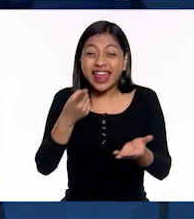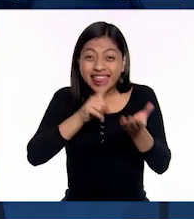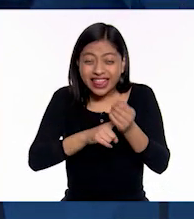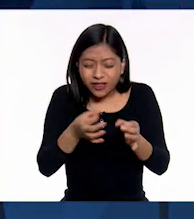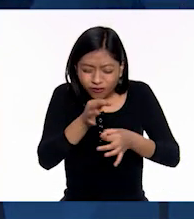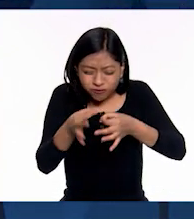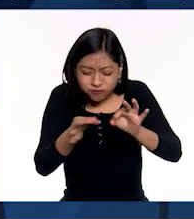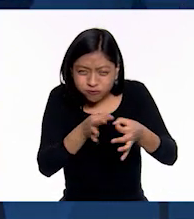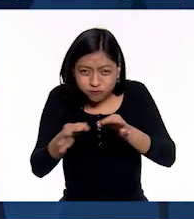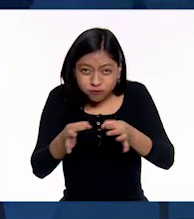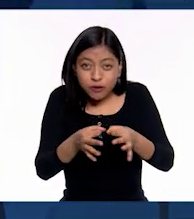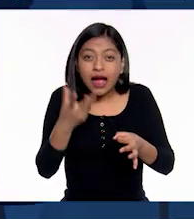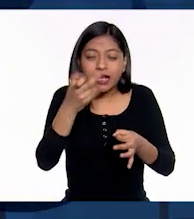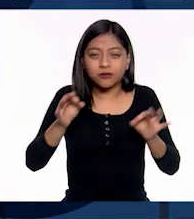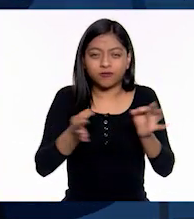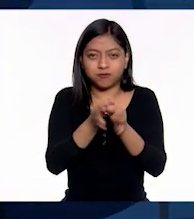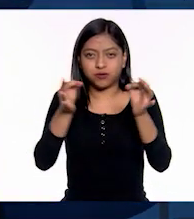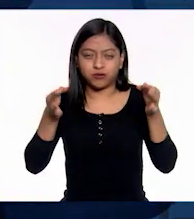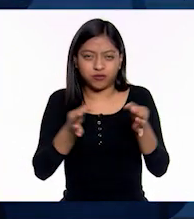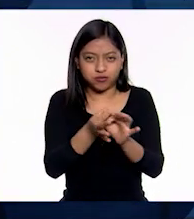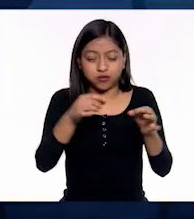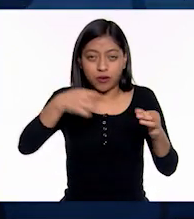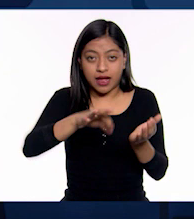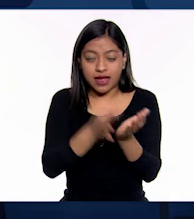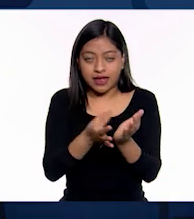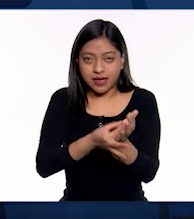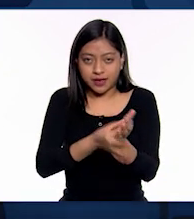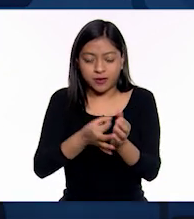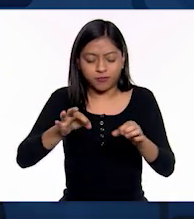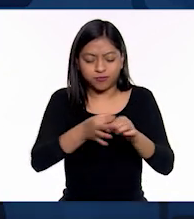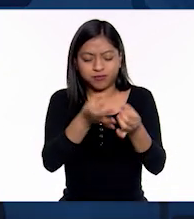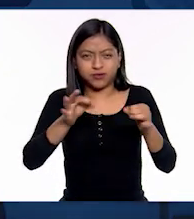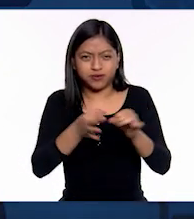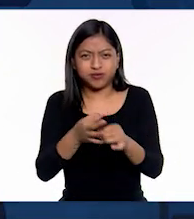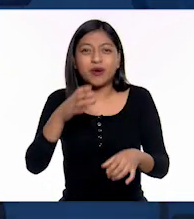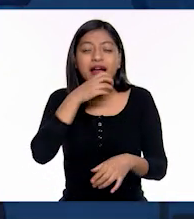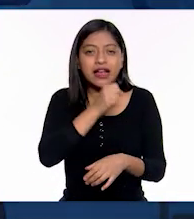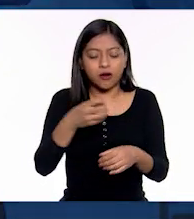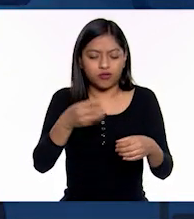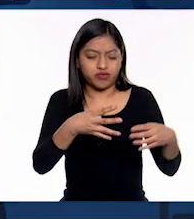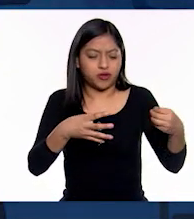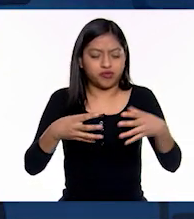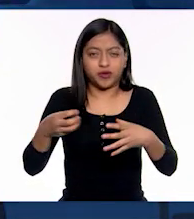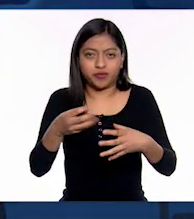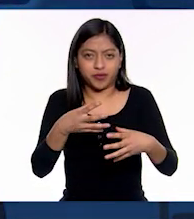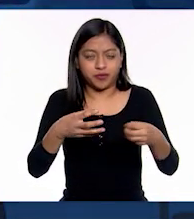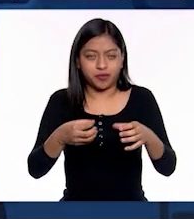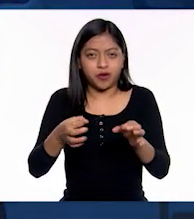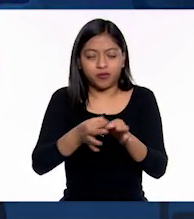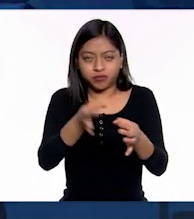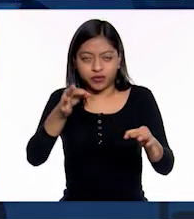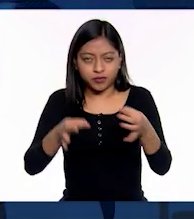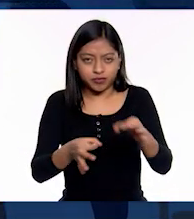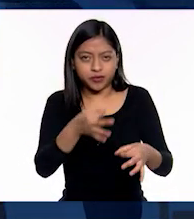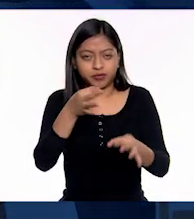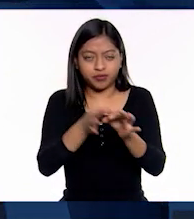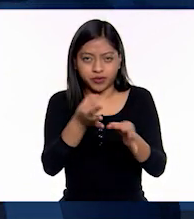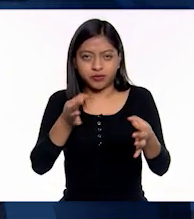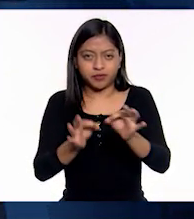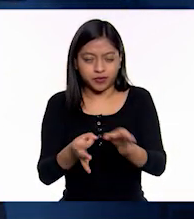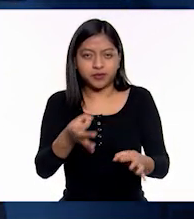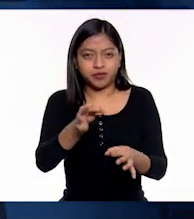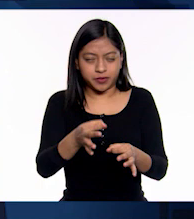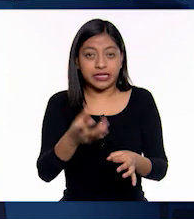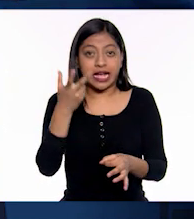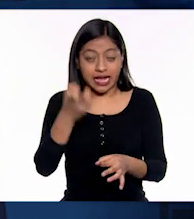corriente eléctrica impactan contra el material a través del cual están siendo conducidos. o sea, no pueden pasar y chocan.